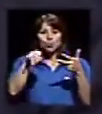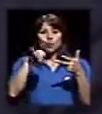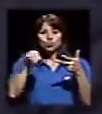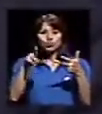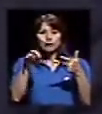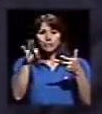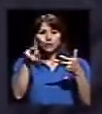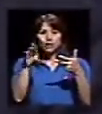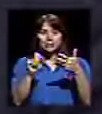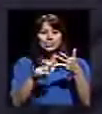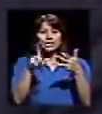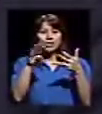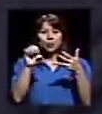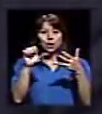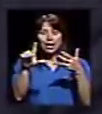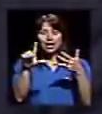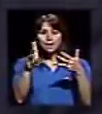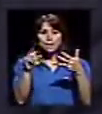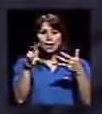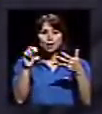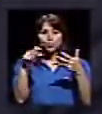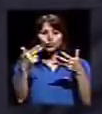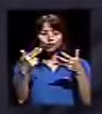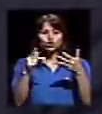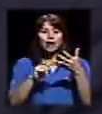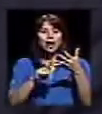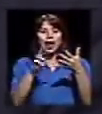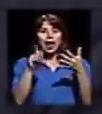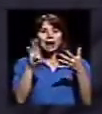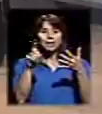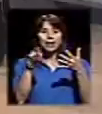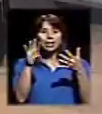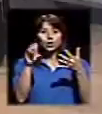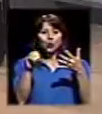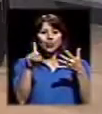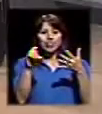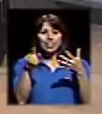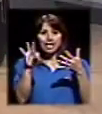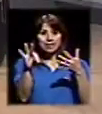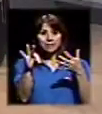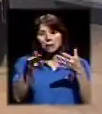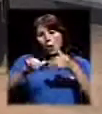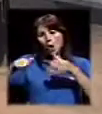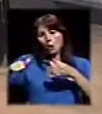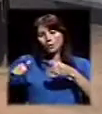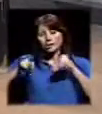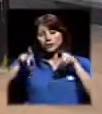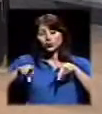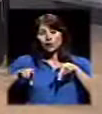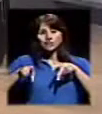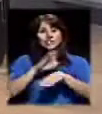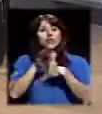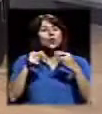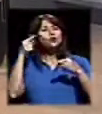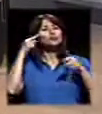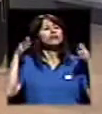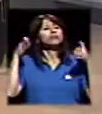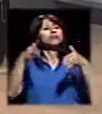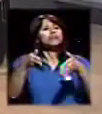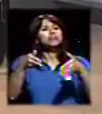Baruch, Alberto Den y otros más, todos con el pensamiento de mantener una industria